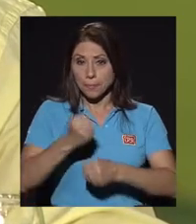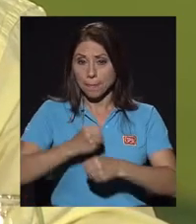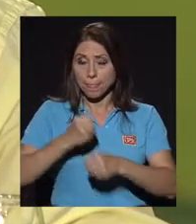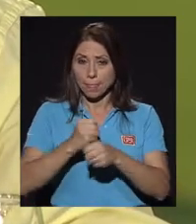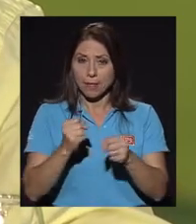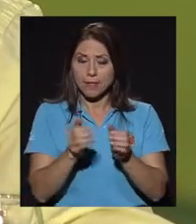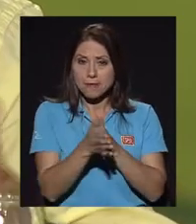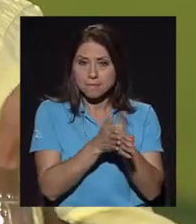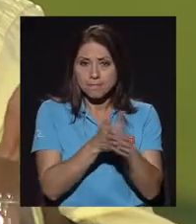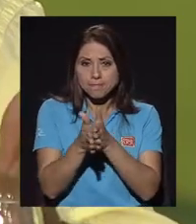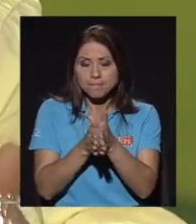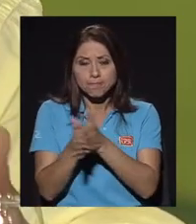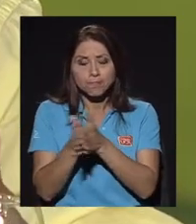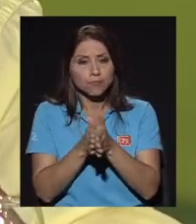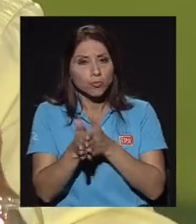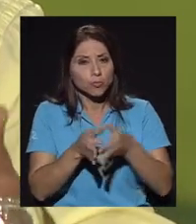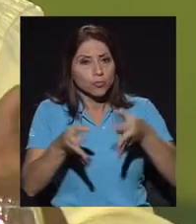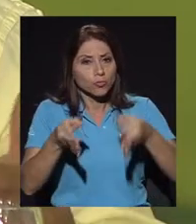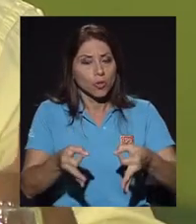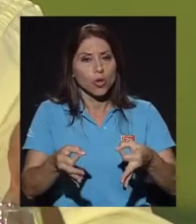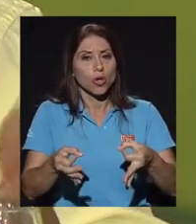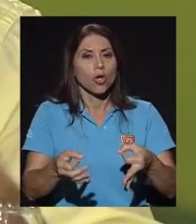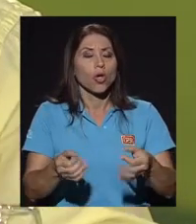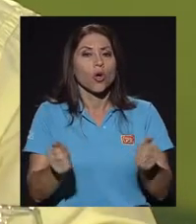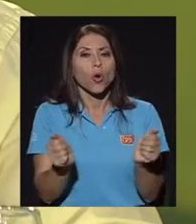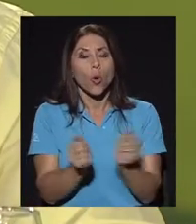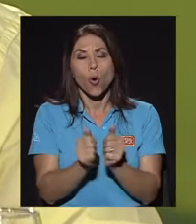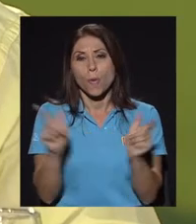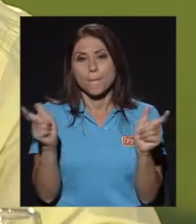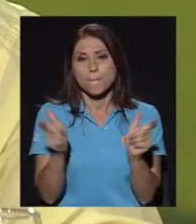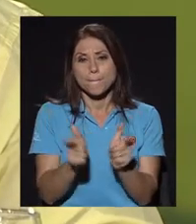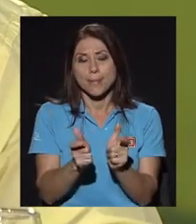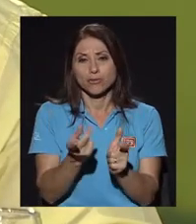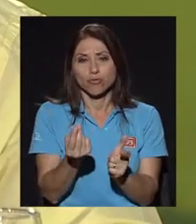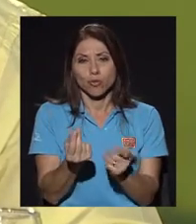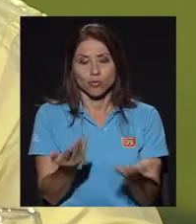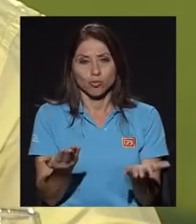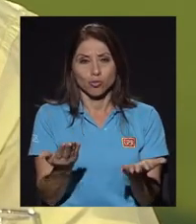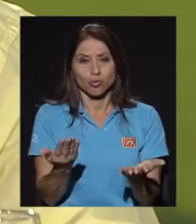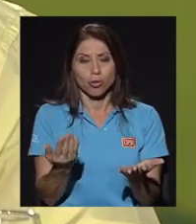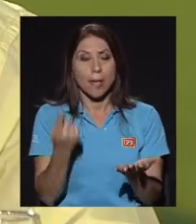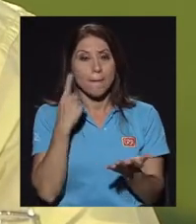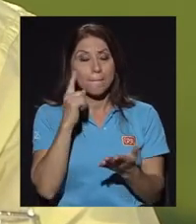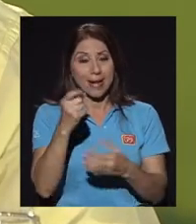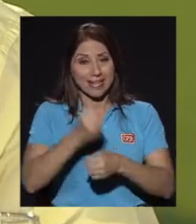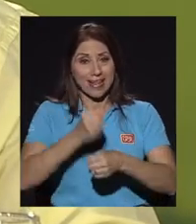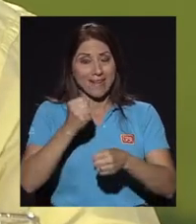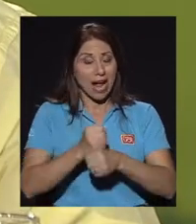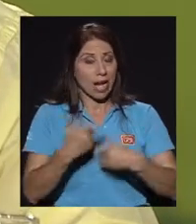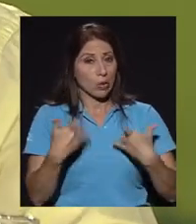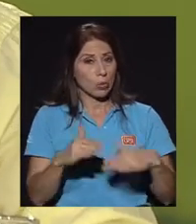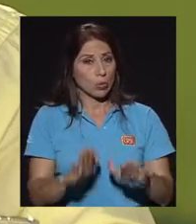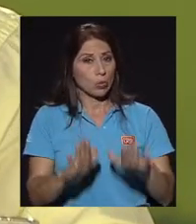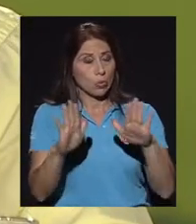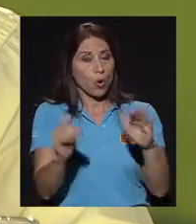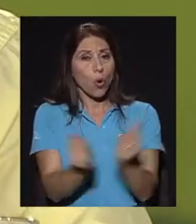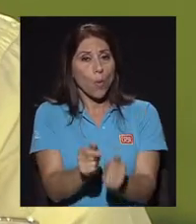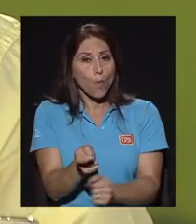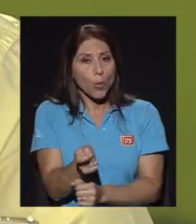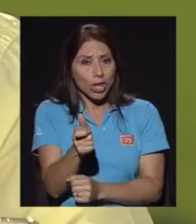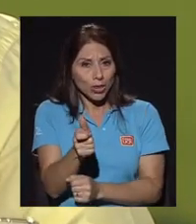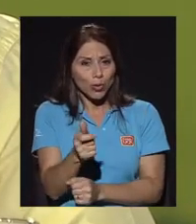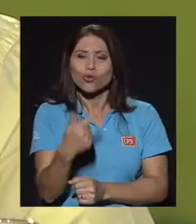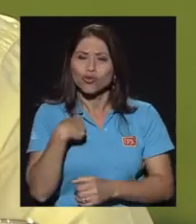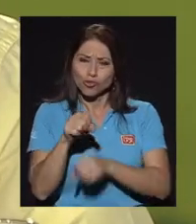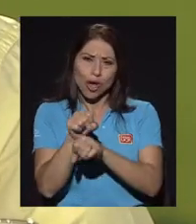Trabajar con una eficiencia, con una menor cantidad de recursos para hacer lo máximo con esto poquito. Yo estoy acostumbrado,